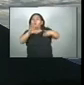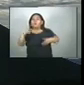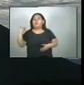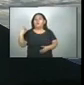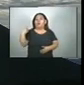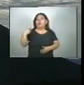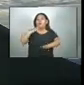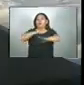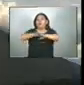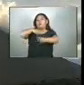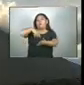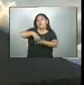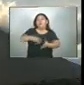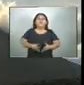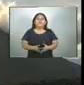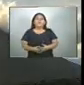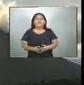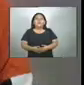de protección civil.